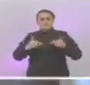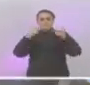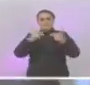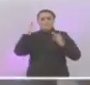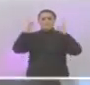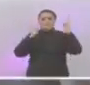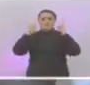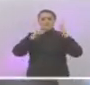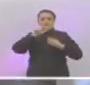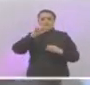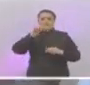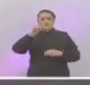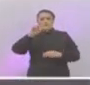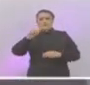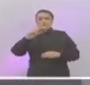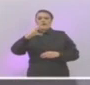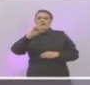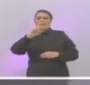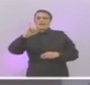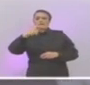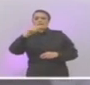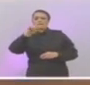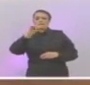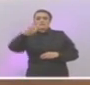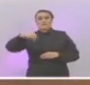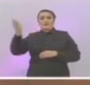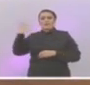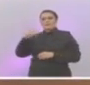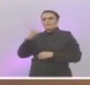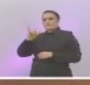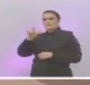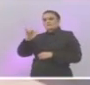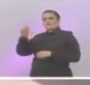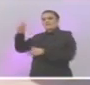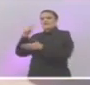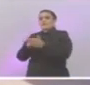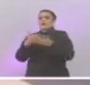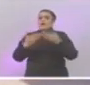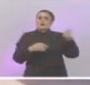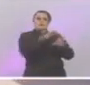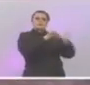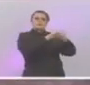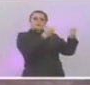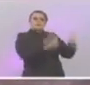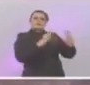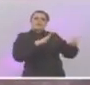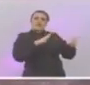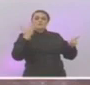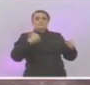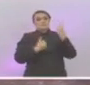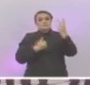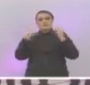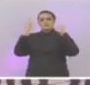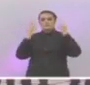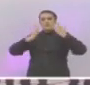Museo Leonora Carrington de Gilitla, que se suma al que ya funciona exitosamente en el Centro de las Artes de la capital.